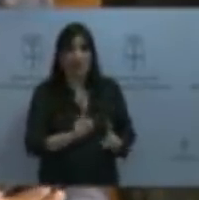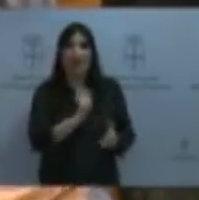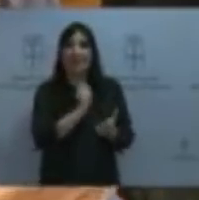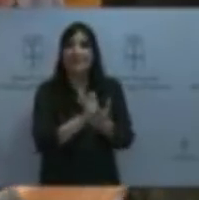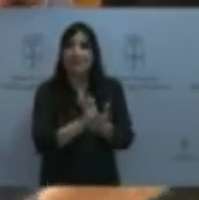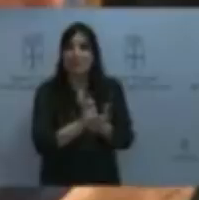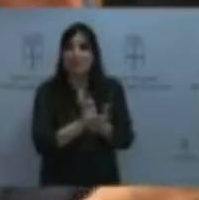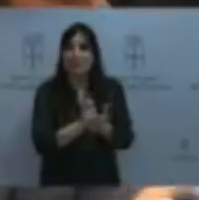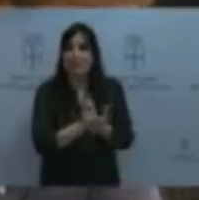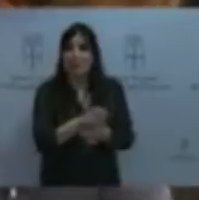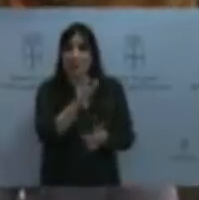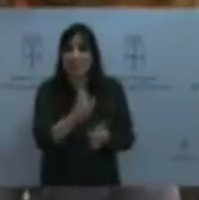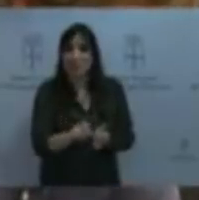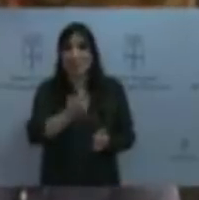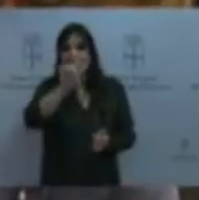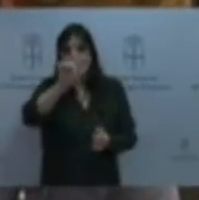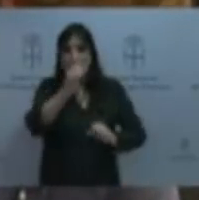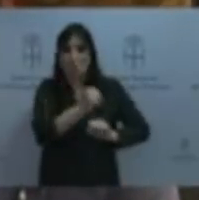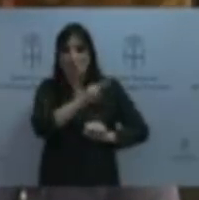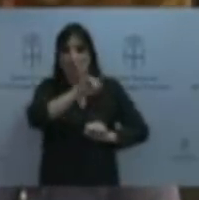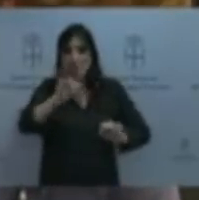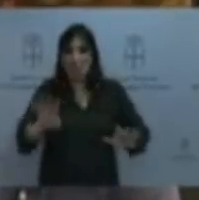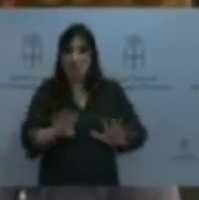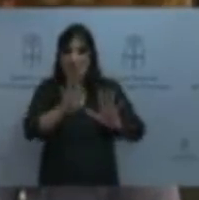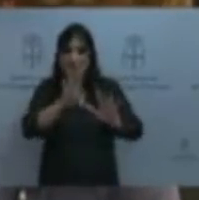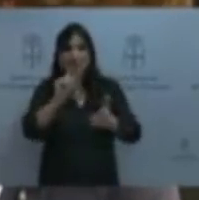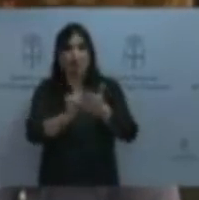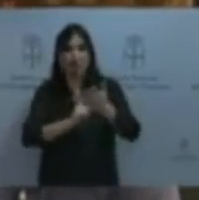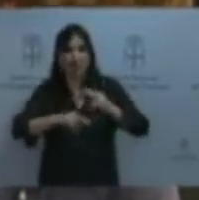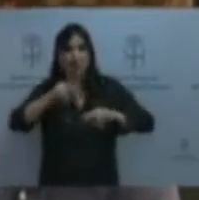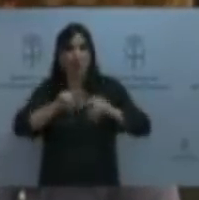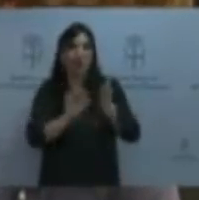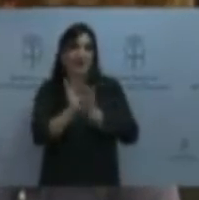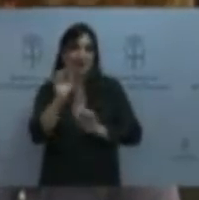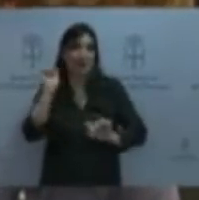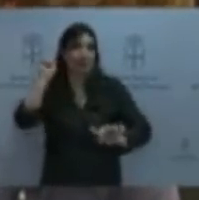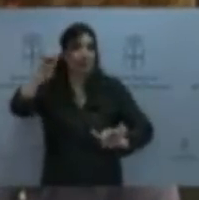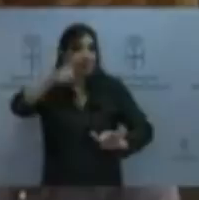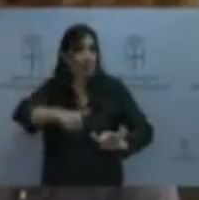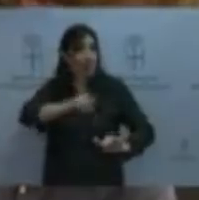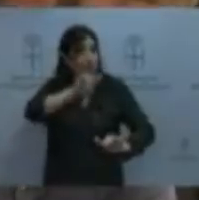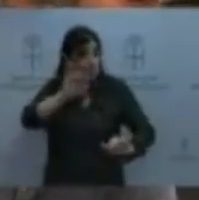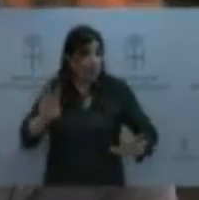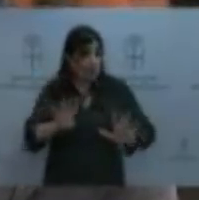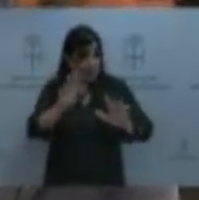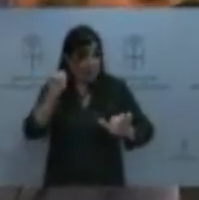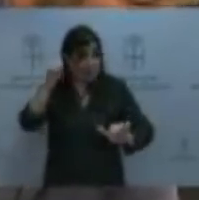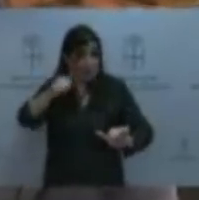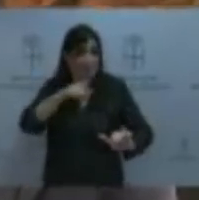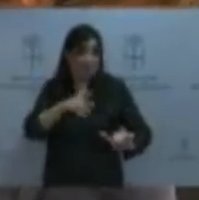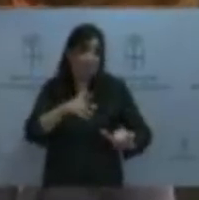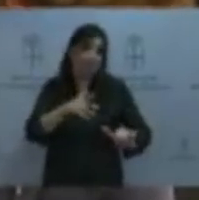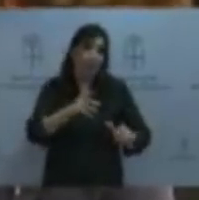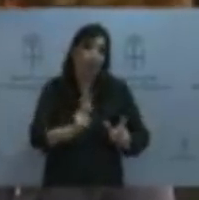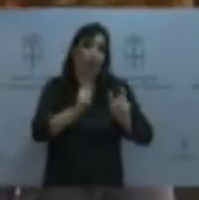de 2009 con contrato de obra y servicio y llevan desde el 2009 porque se hizo un cambio de licitador en el pasado que no les computó, no